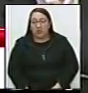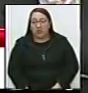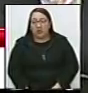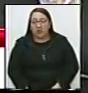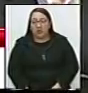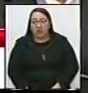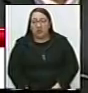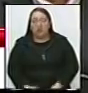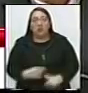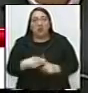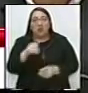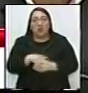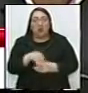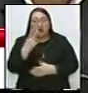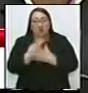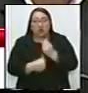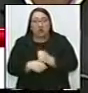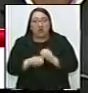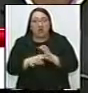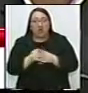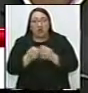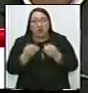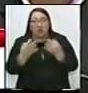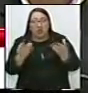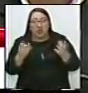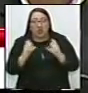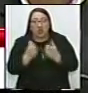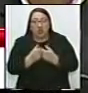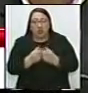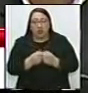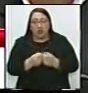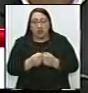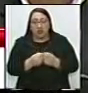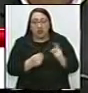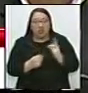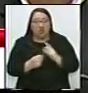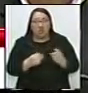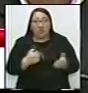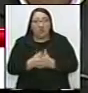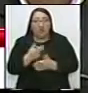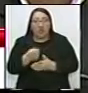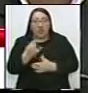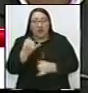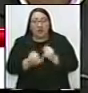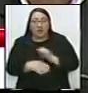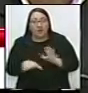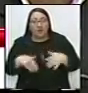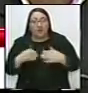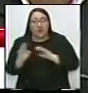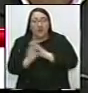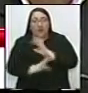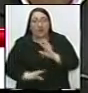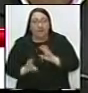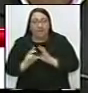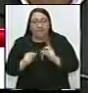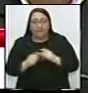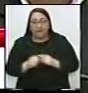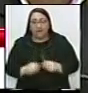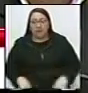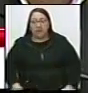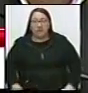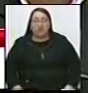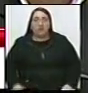voto de confianza, para que la mayoría congresal no impida que finalmente se protejan a los chavos.